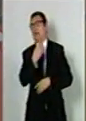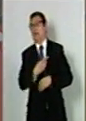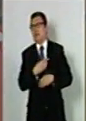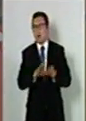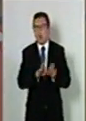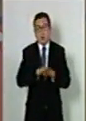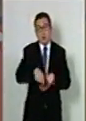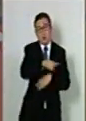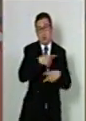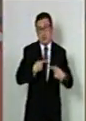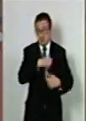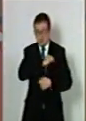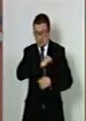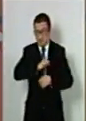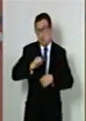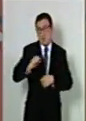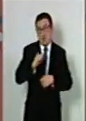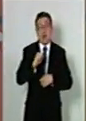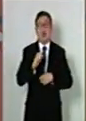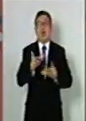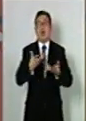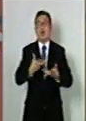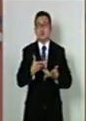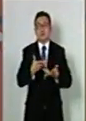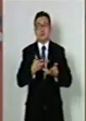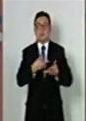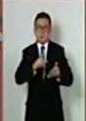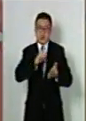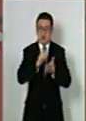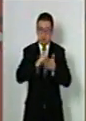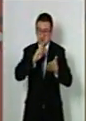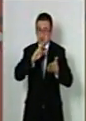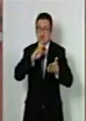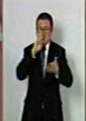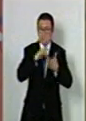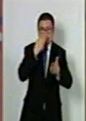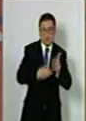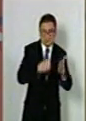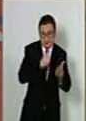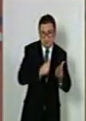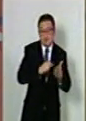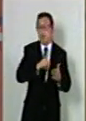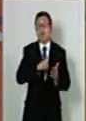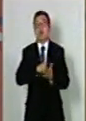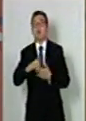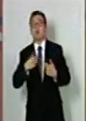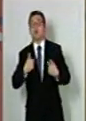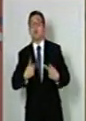los delincuentes cometen delitos y que eso no es una violación a sus derechos.